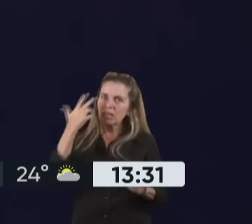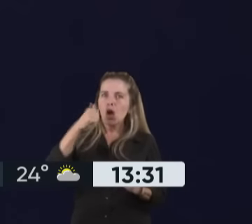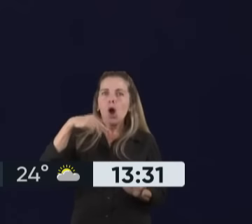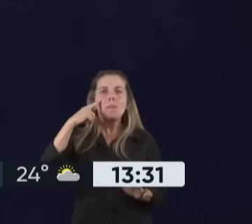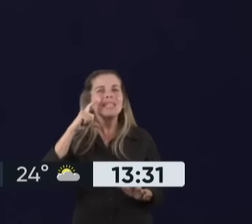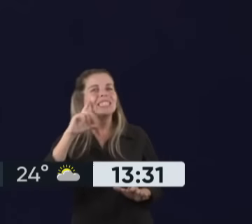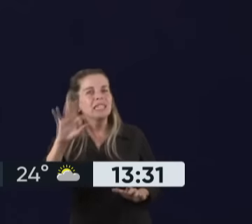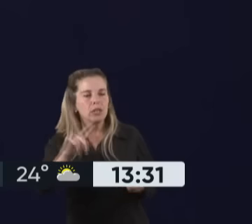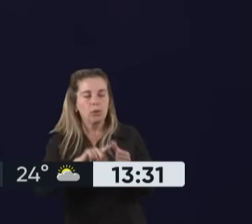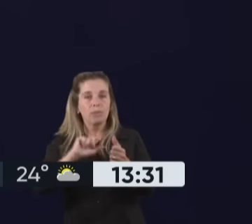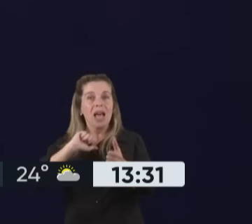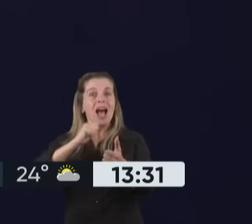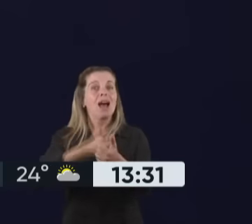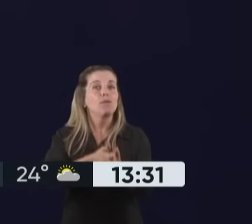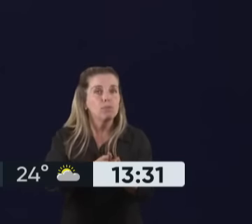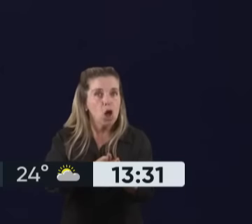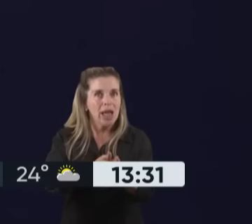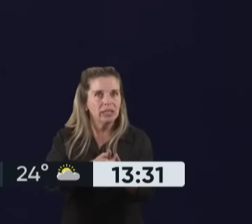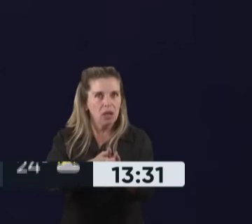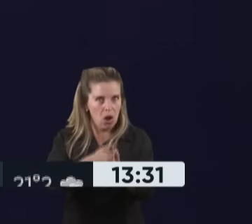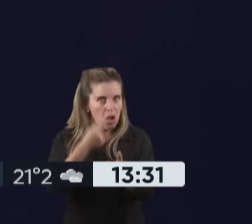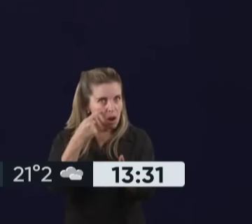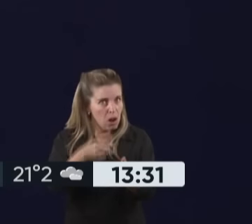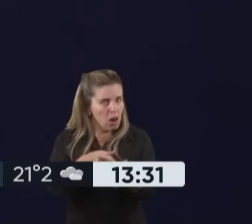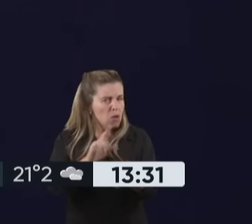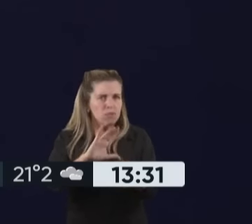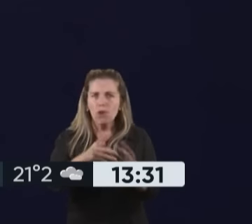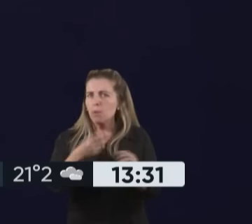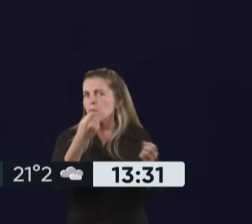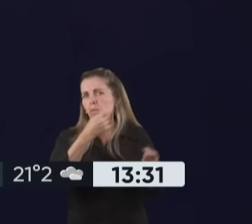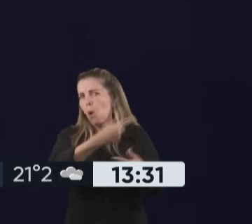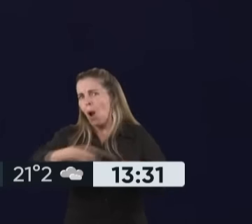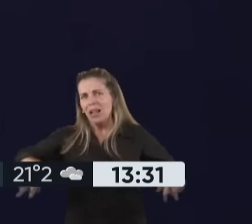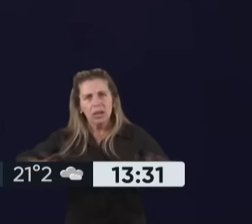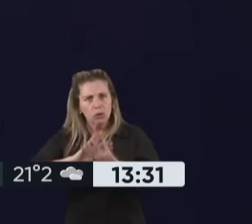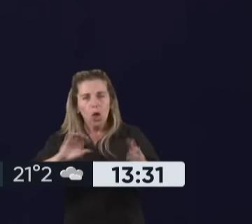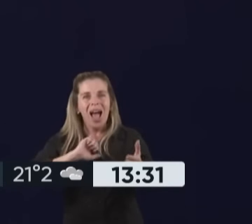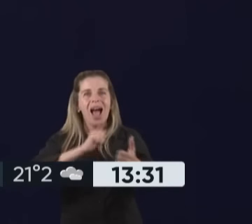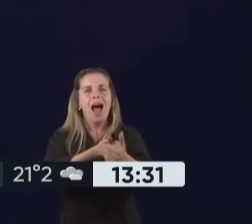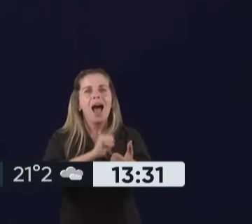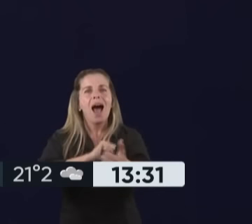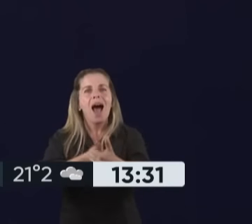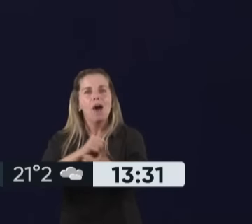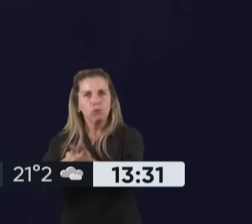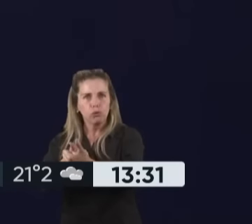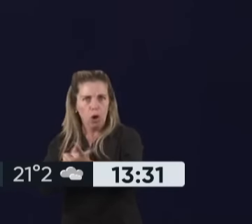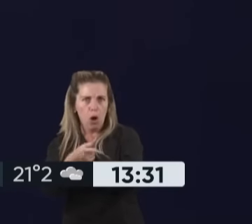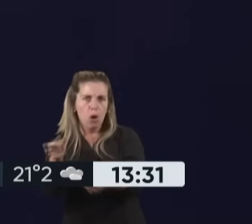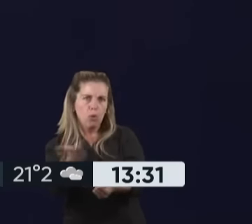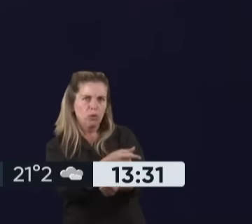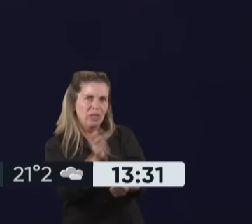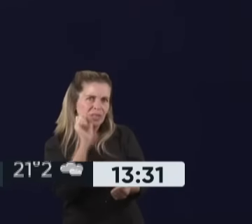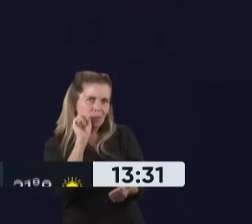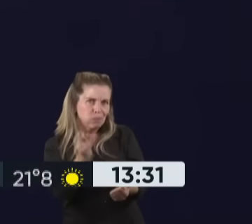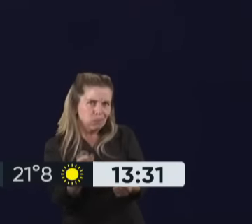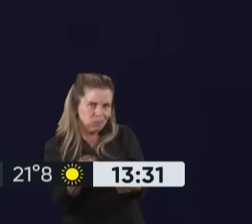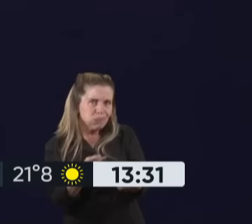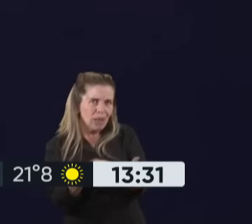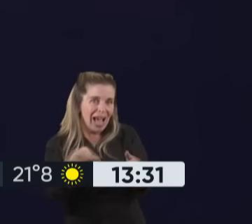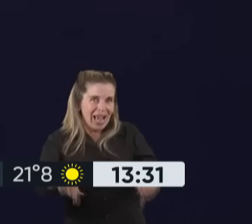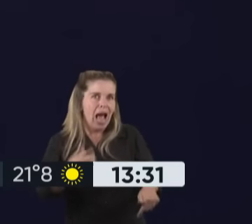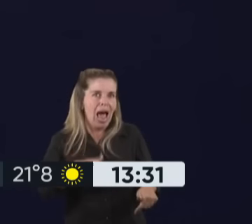abuso sexual, en todas las modalidades. El abuso sexual, y ustedes lo vieron, y nosotros se logró en